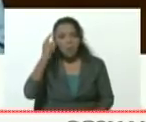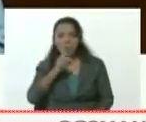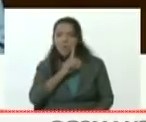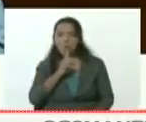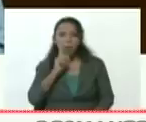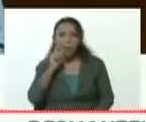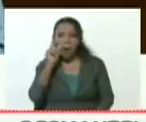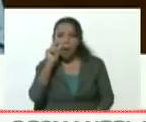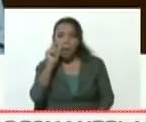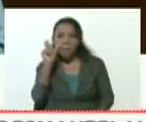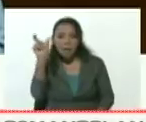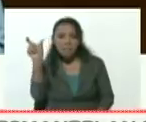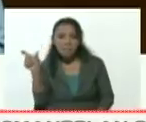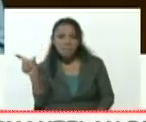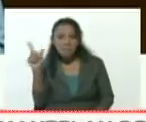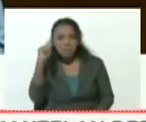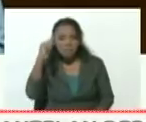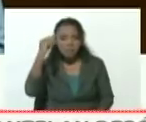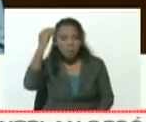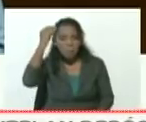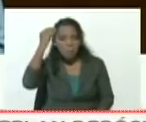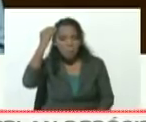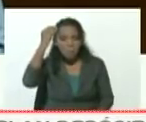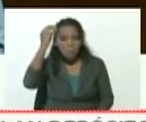No, Díaz Rangel no.